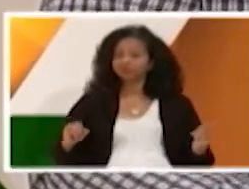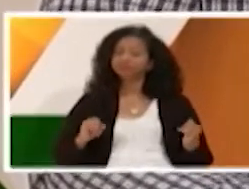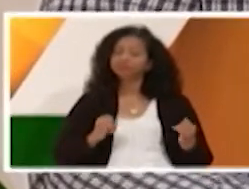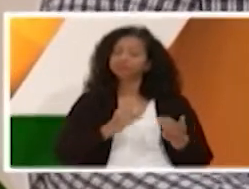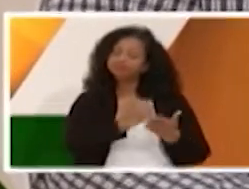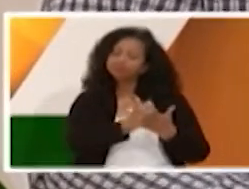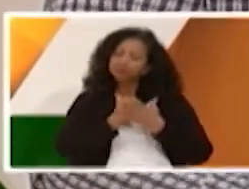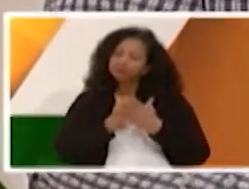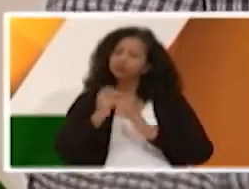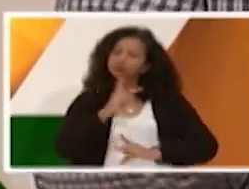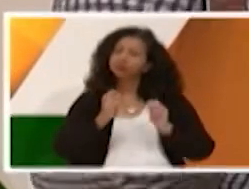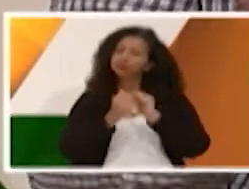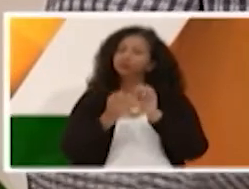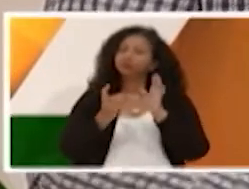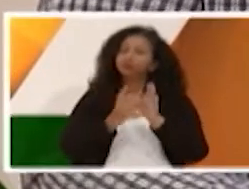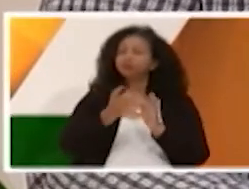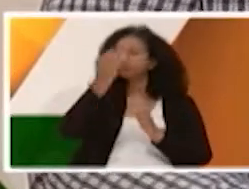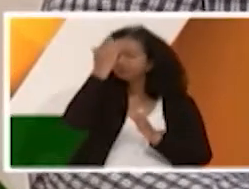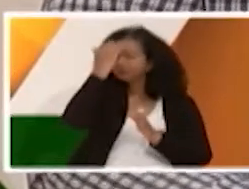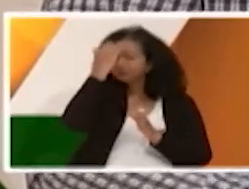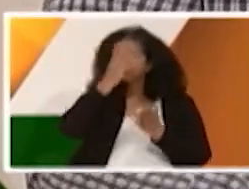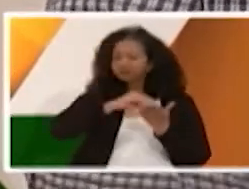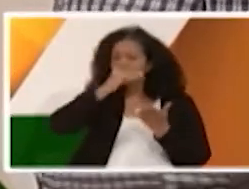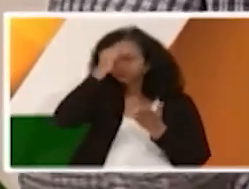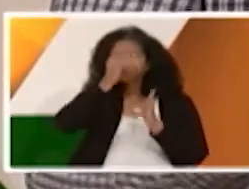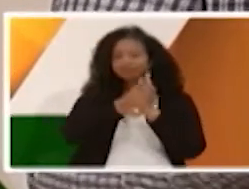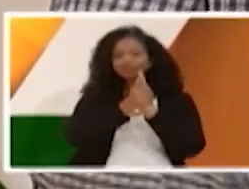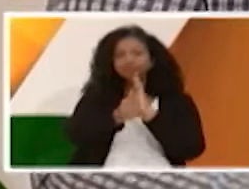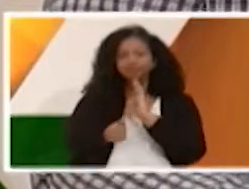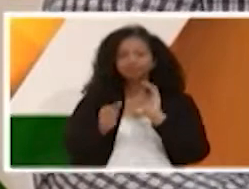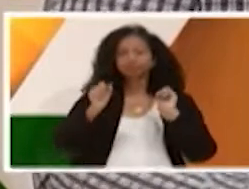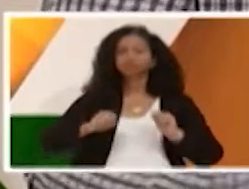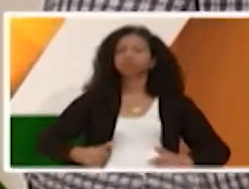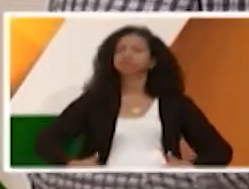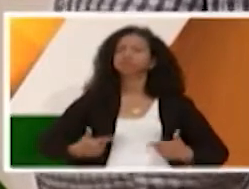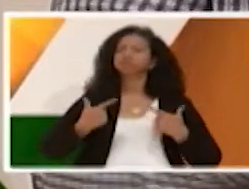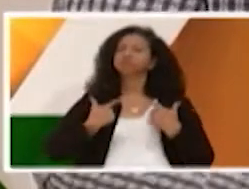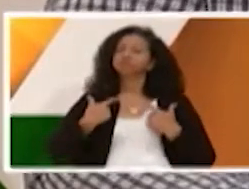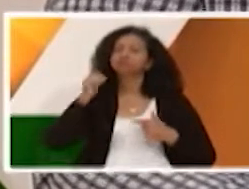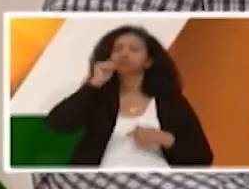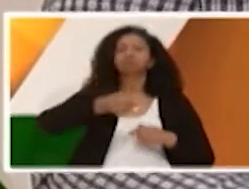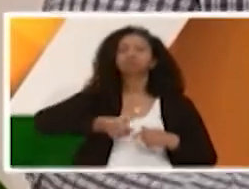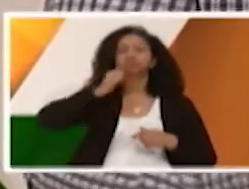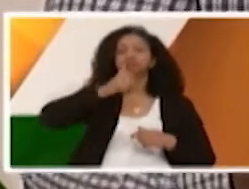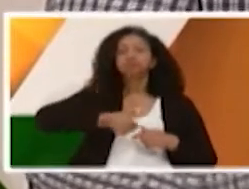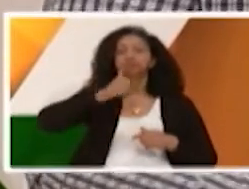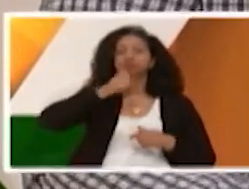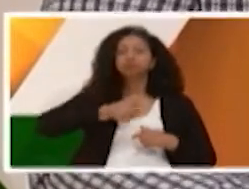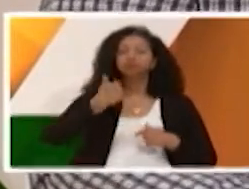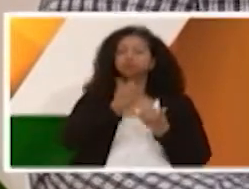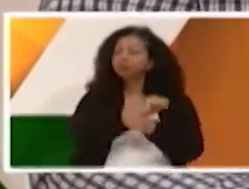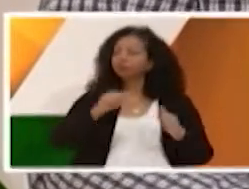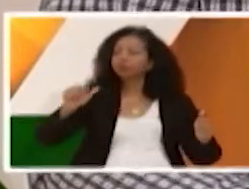tipo de discapacidad a adquirir esas habilidades y poder desenvolverse en lo que es la vida cotidiana y todas las barreras que